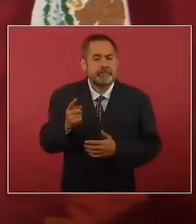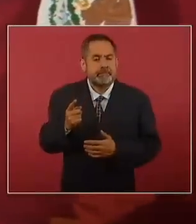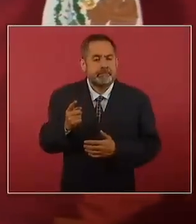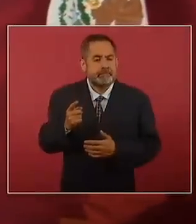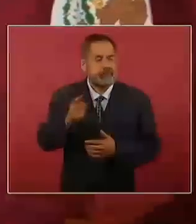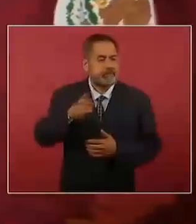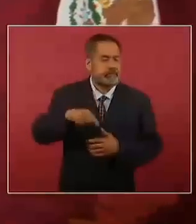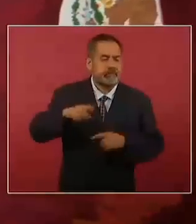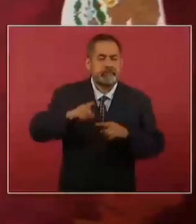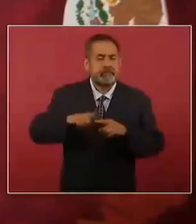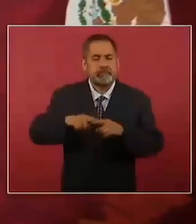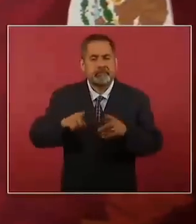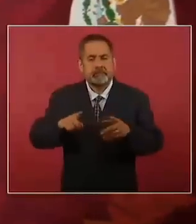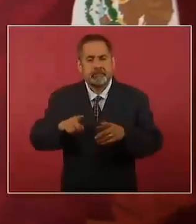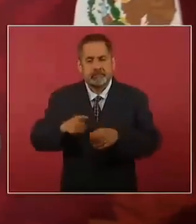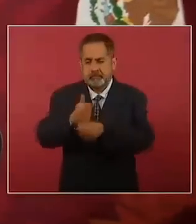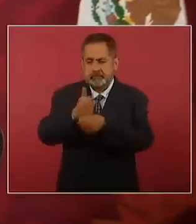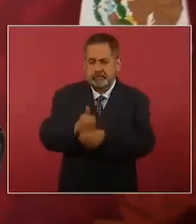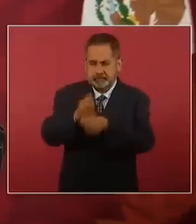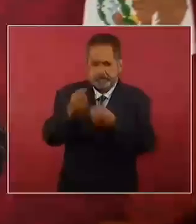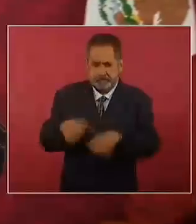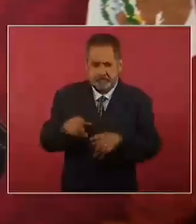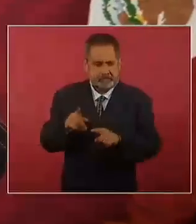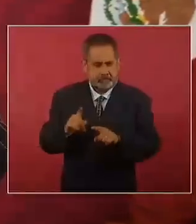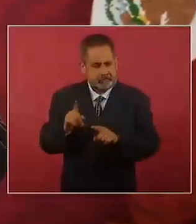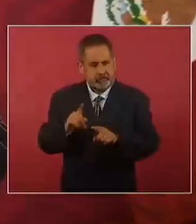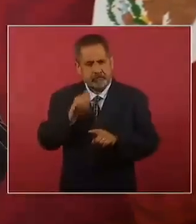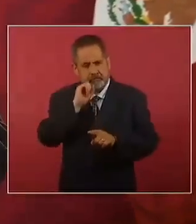quienes son víctimas